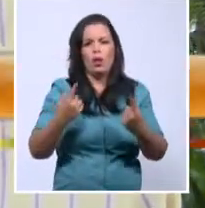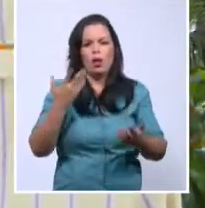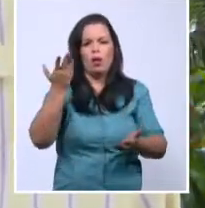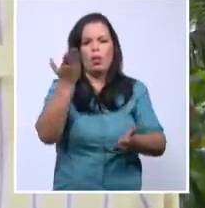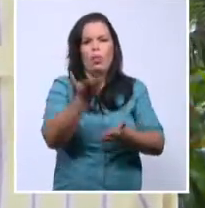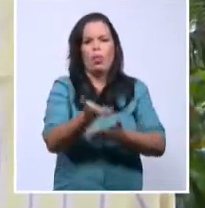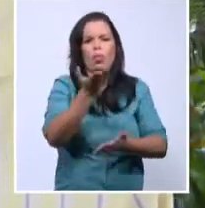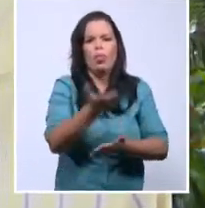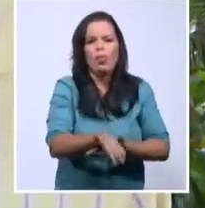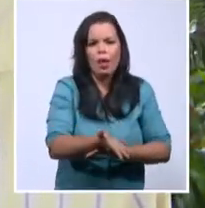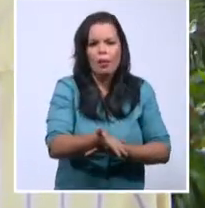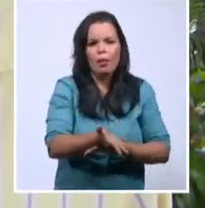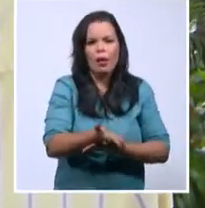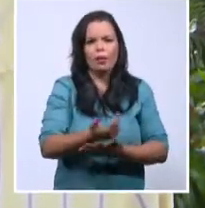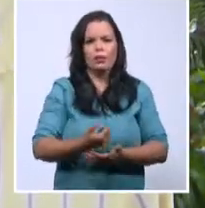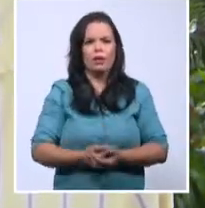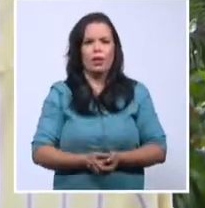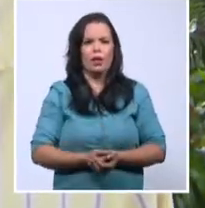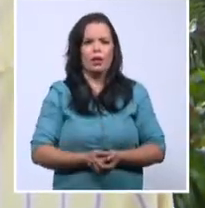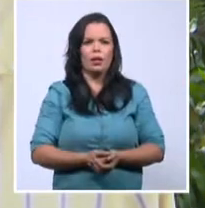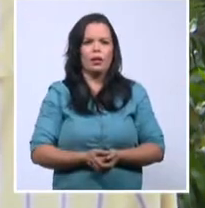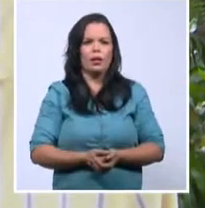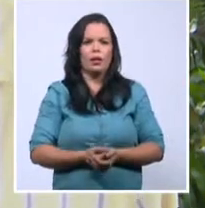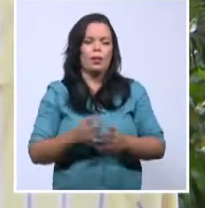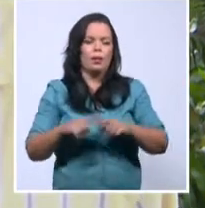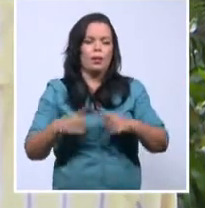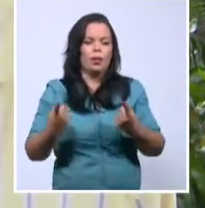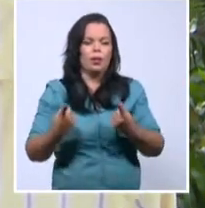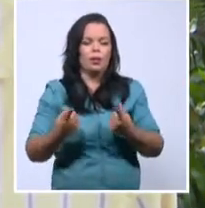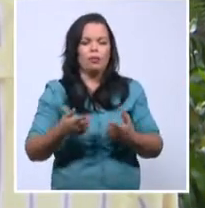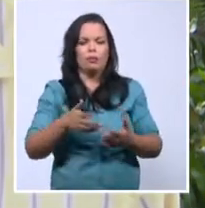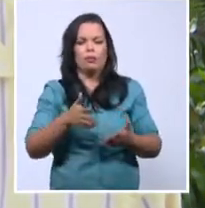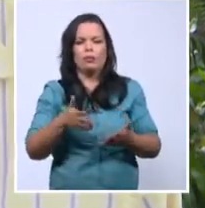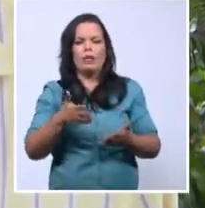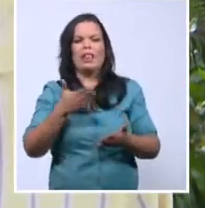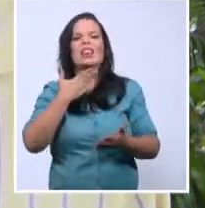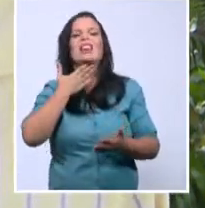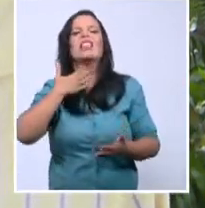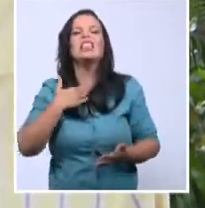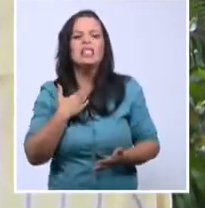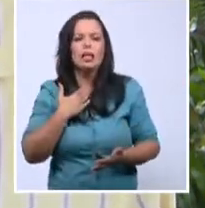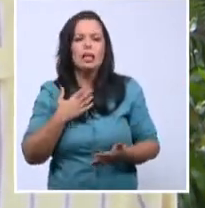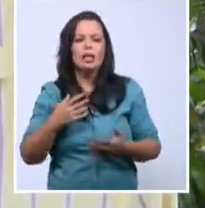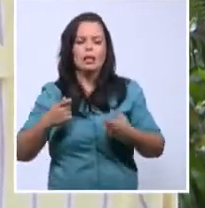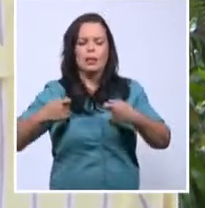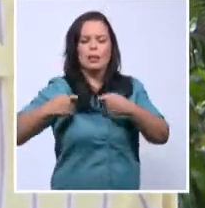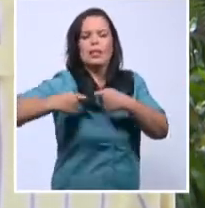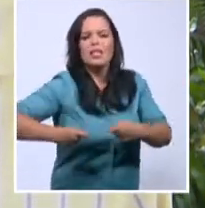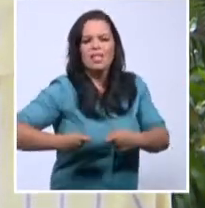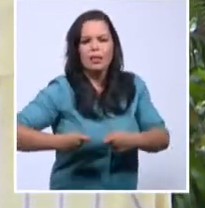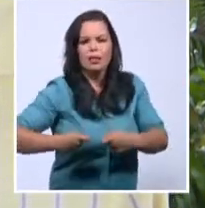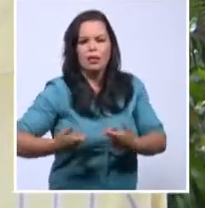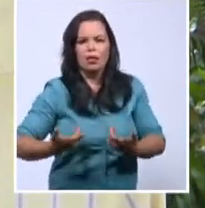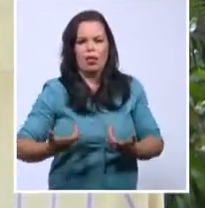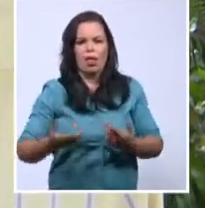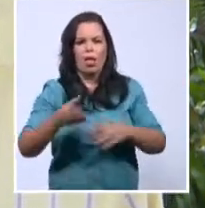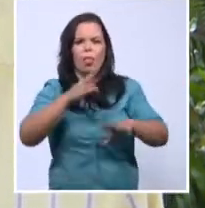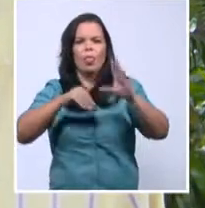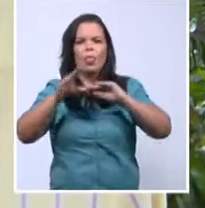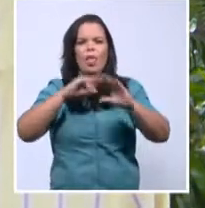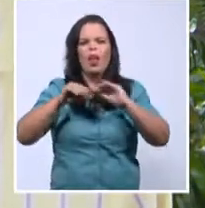conversar, es un tour de force. Es un deseo de imponer una voluntad para un diálogo que supuestamente debe ser